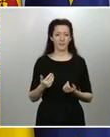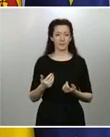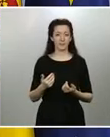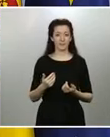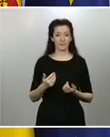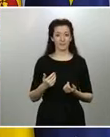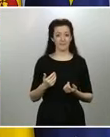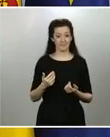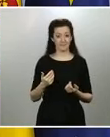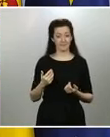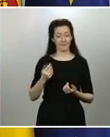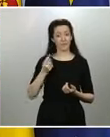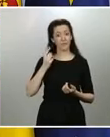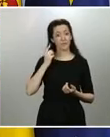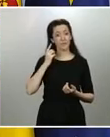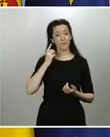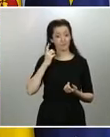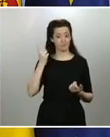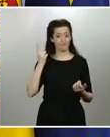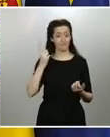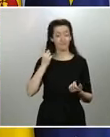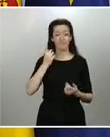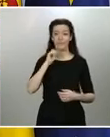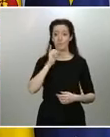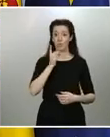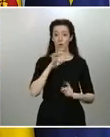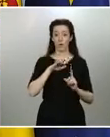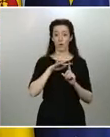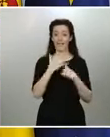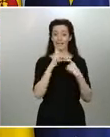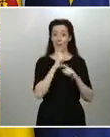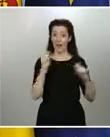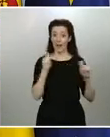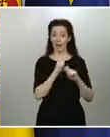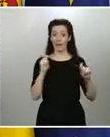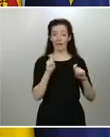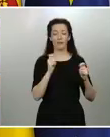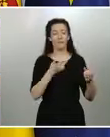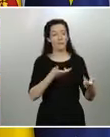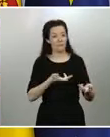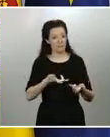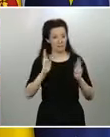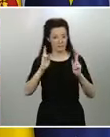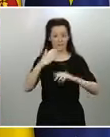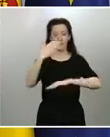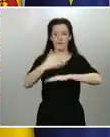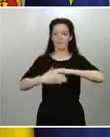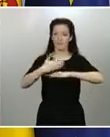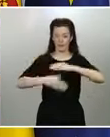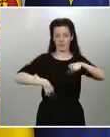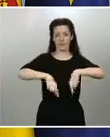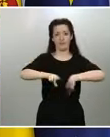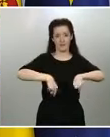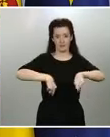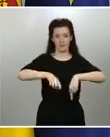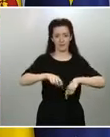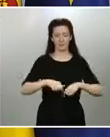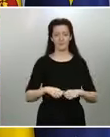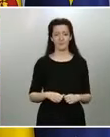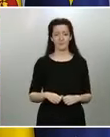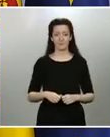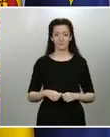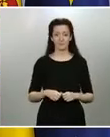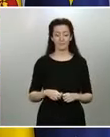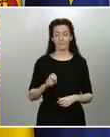como es el estado del arma es el único que permite hacer frente a esta restricción básica no hay leyes ni normas